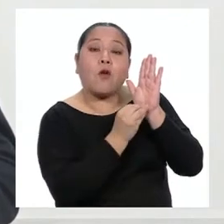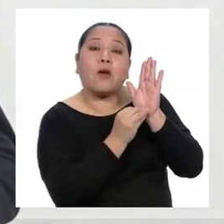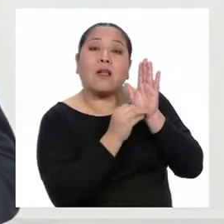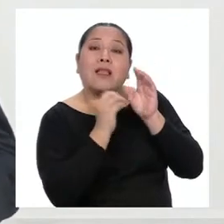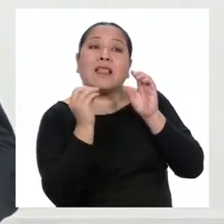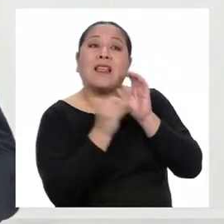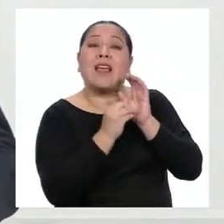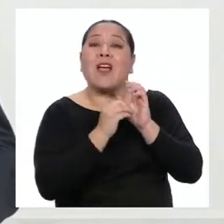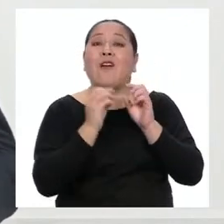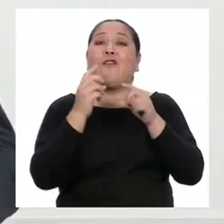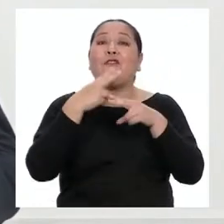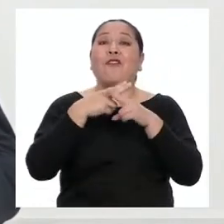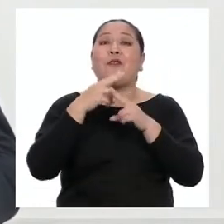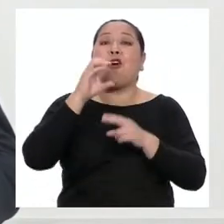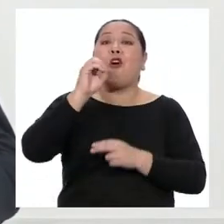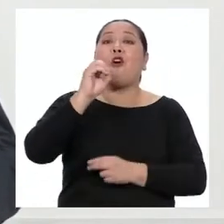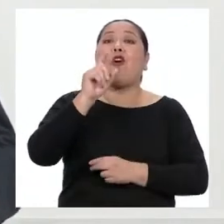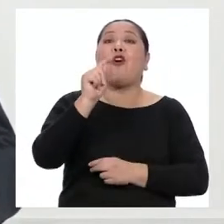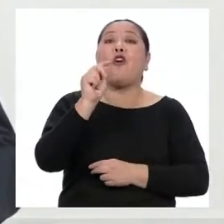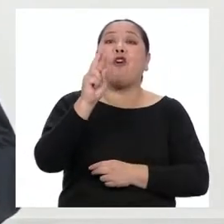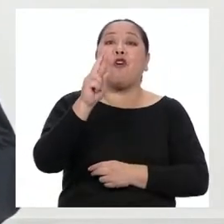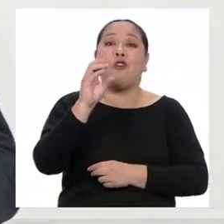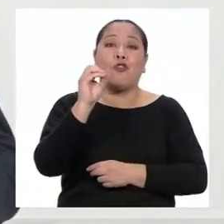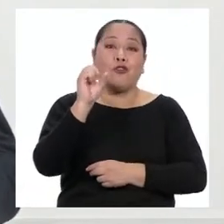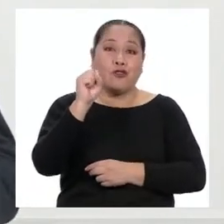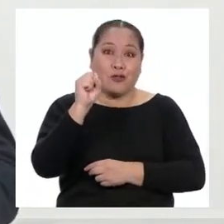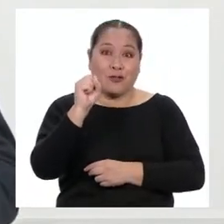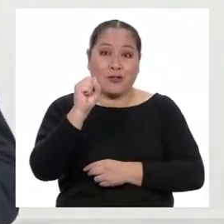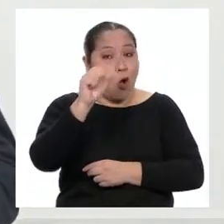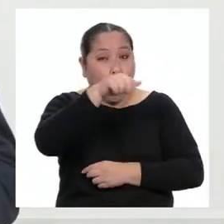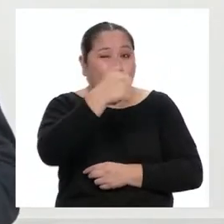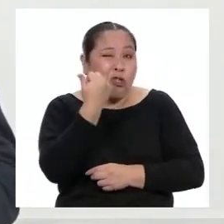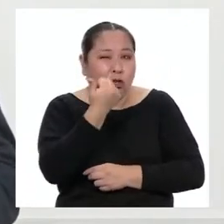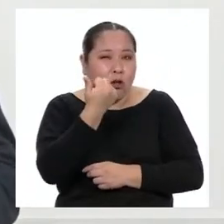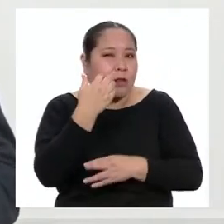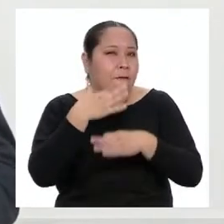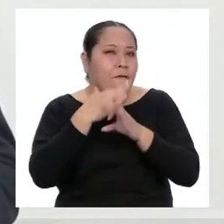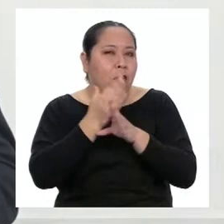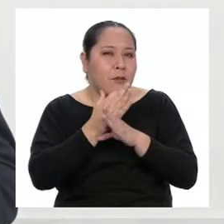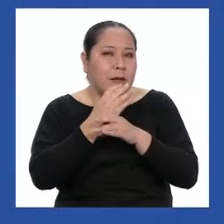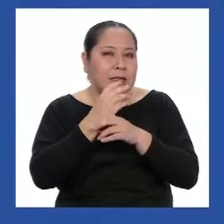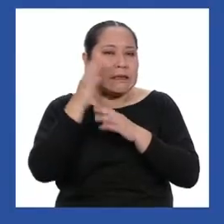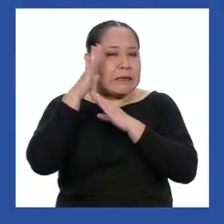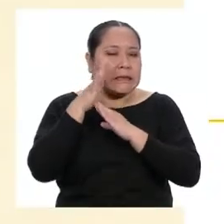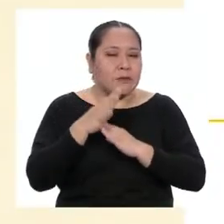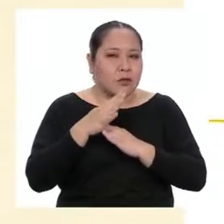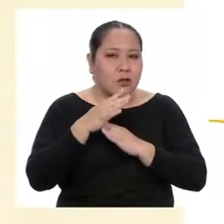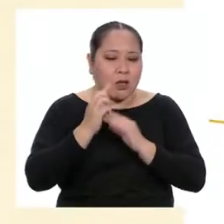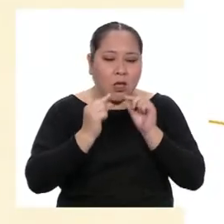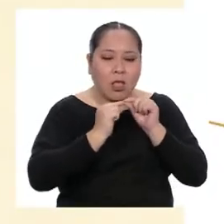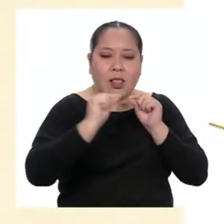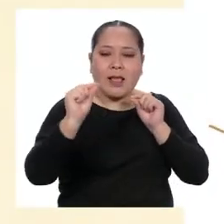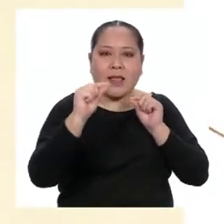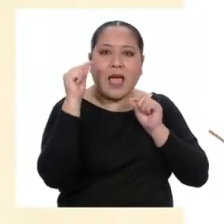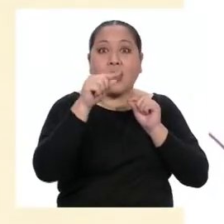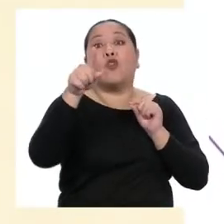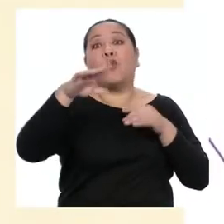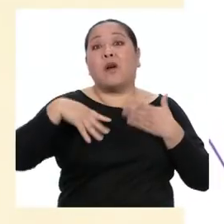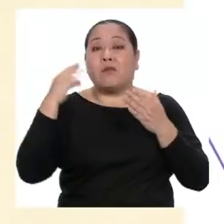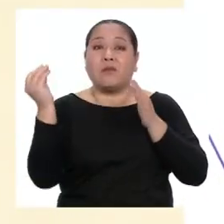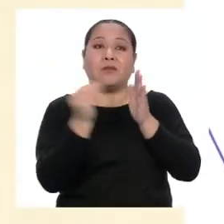otros, con una línea al lado para que las y los estudiantes agreguen el motivo. ¿Cuál fue el motivo